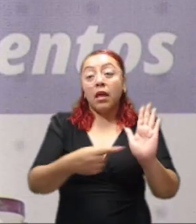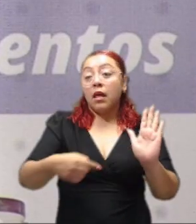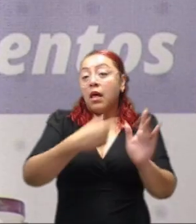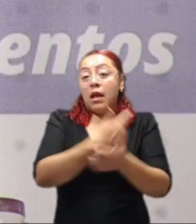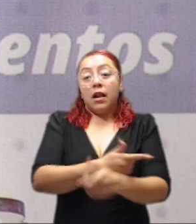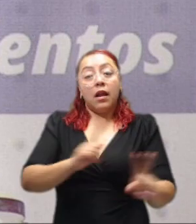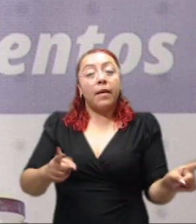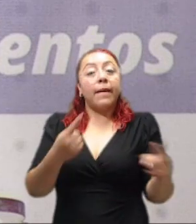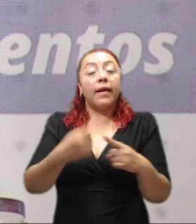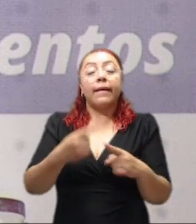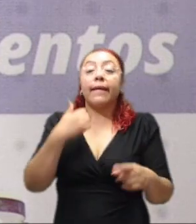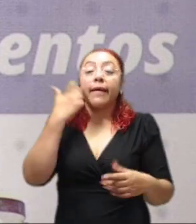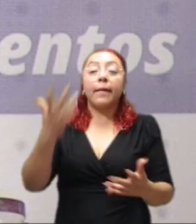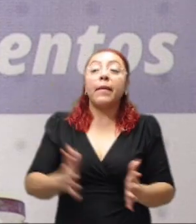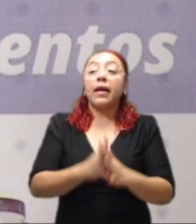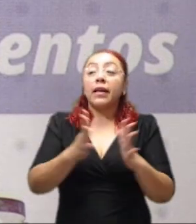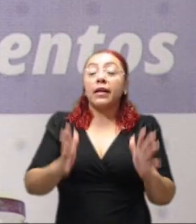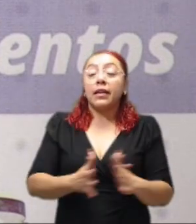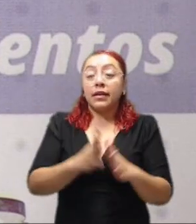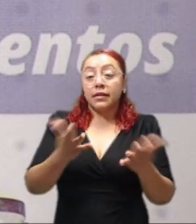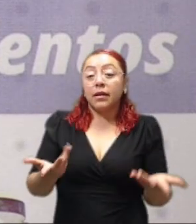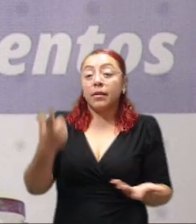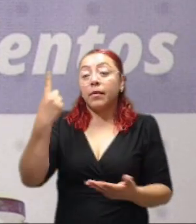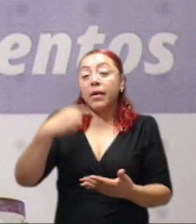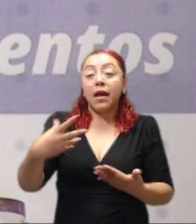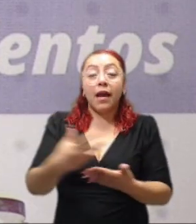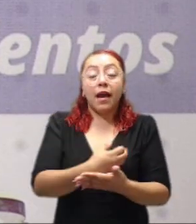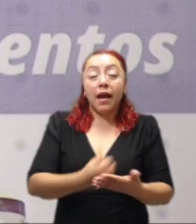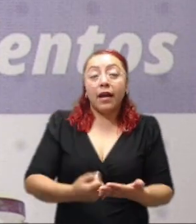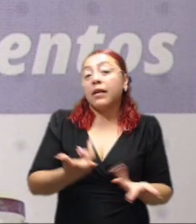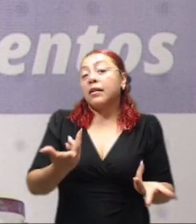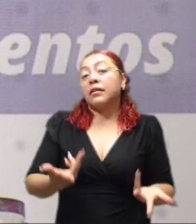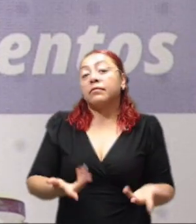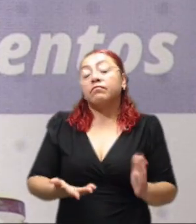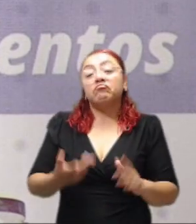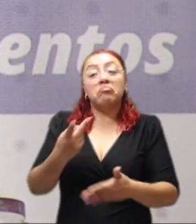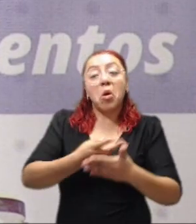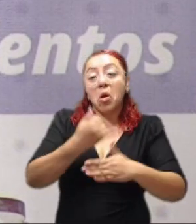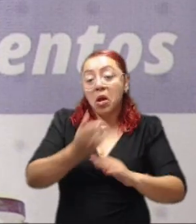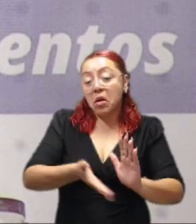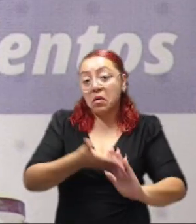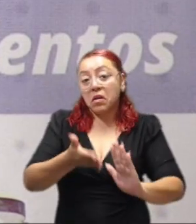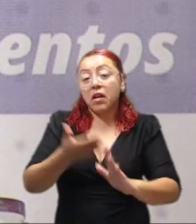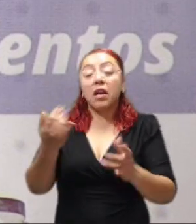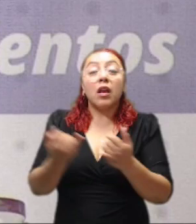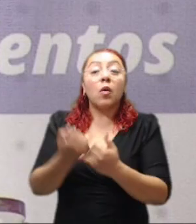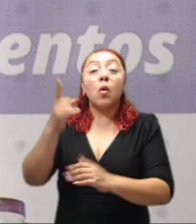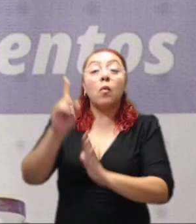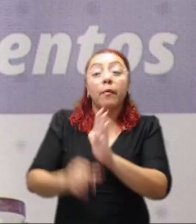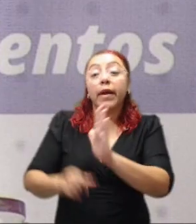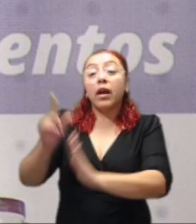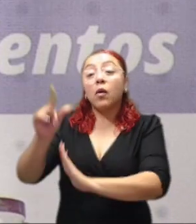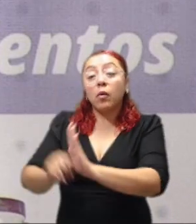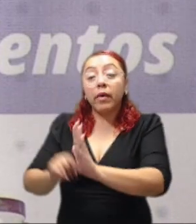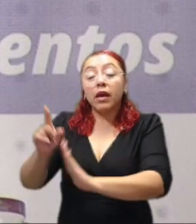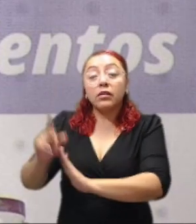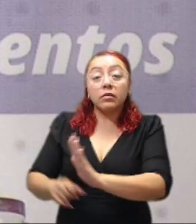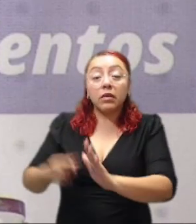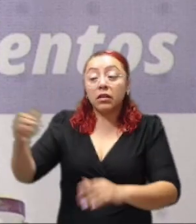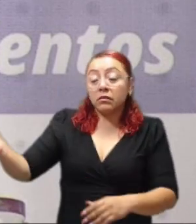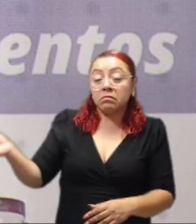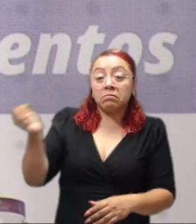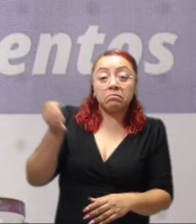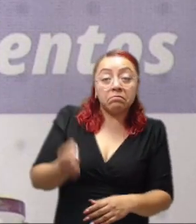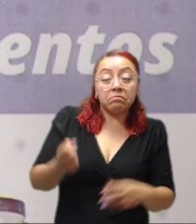sugerencias que se revisarán cada una eh a fondo cada mes en la asamblea y se llevará a comparecer quien esté en